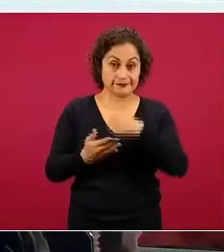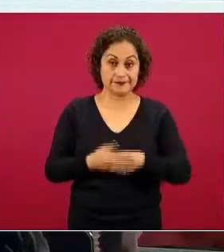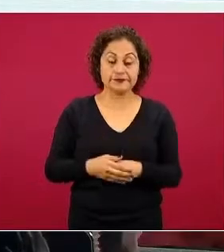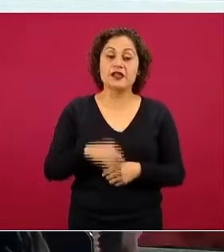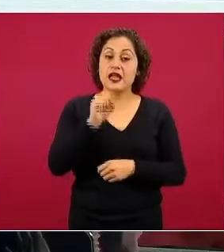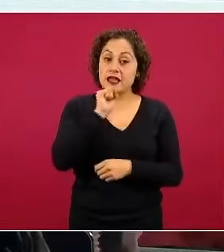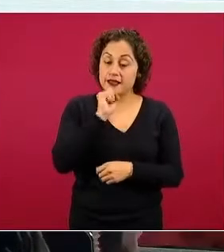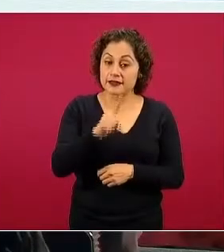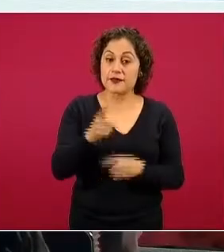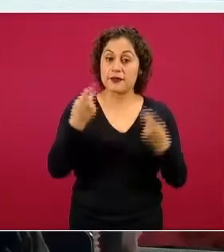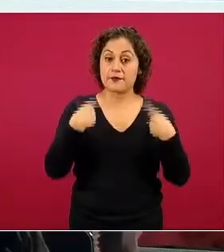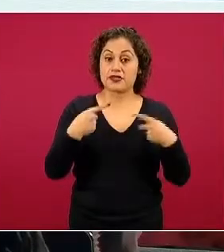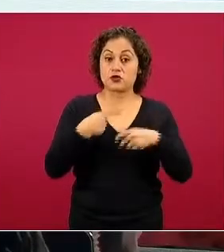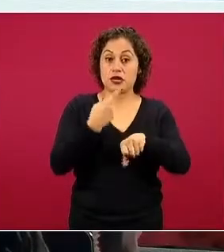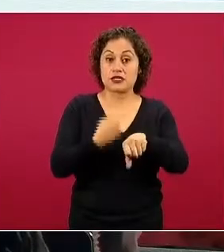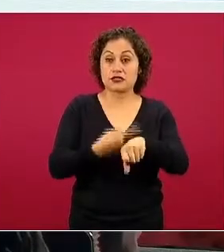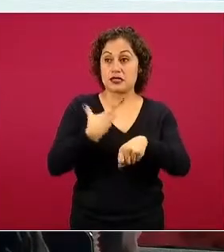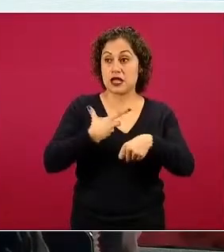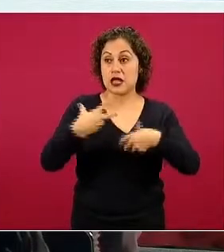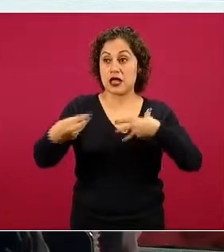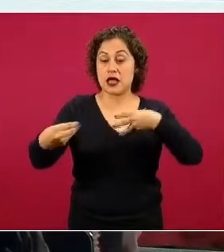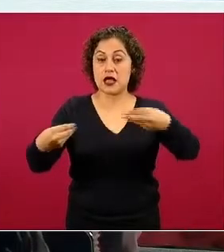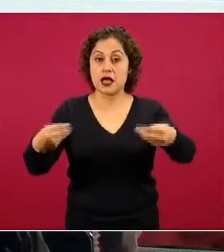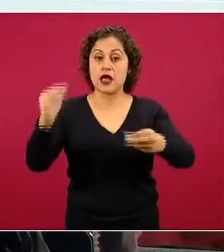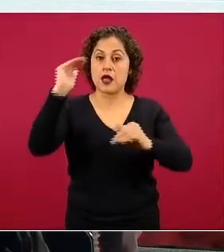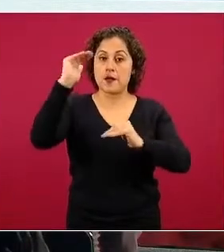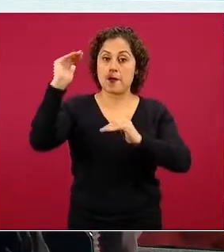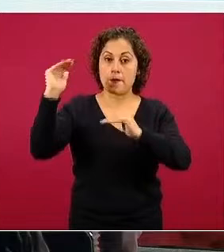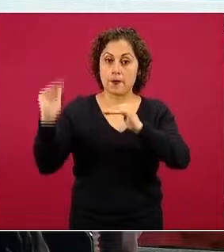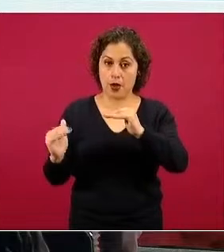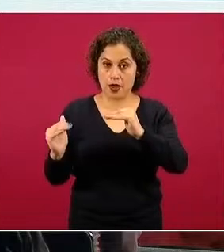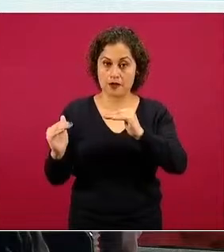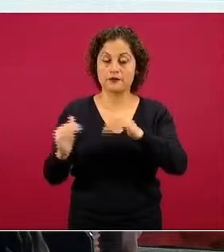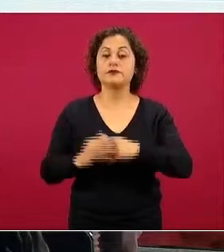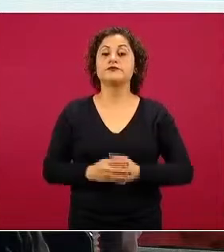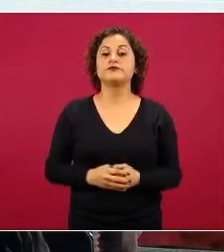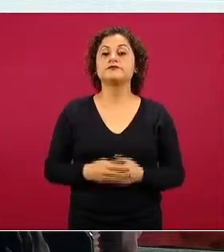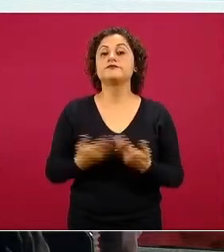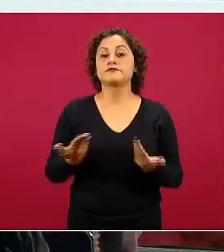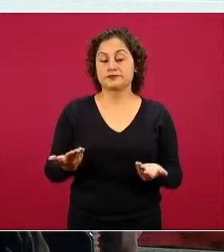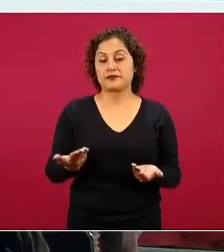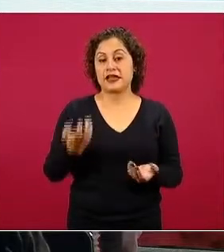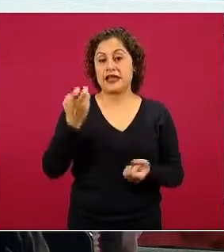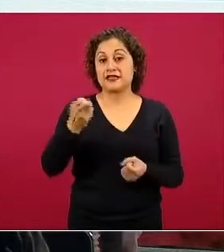descenso generalizado en la mortalidad. ¿Por qué? Porque también se